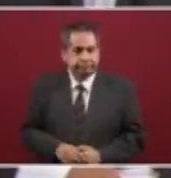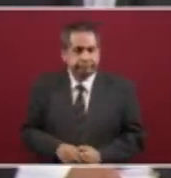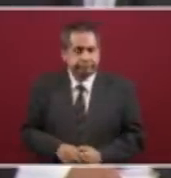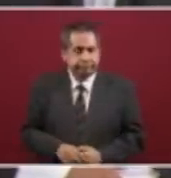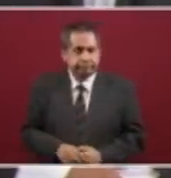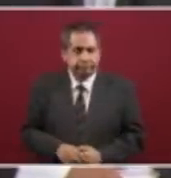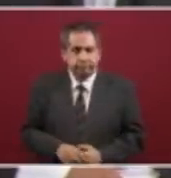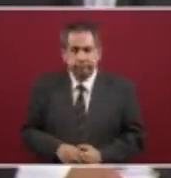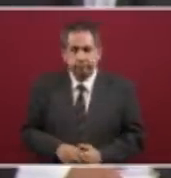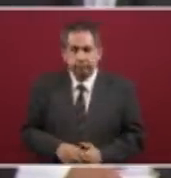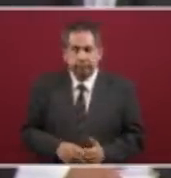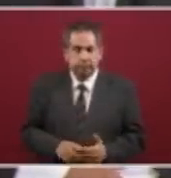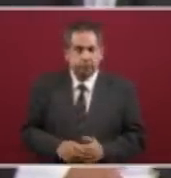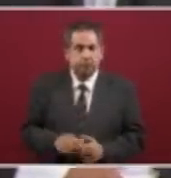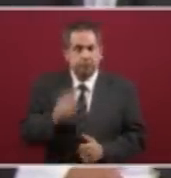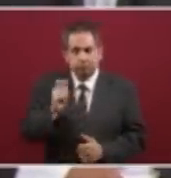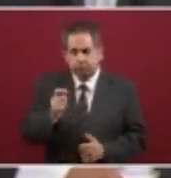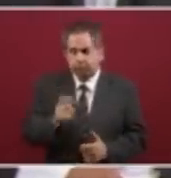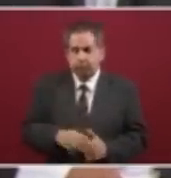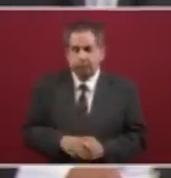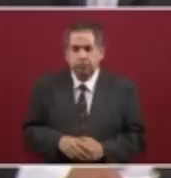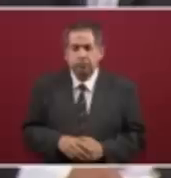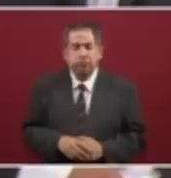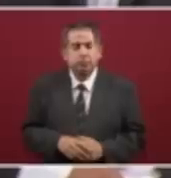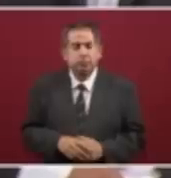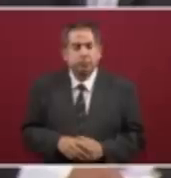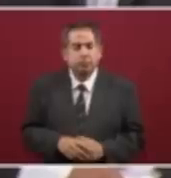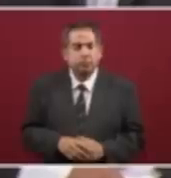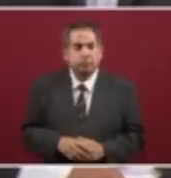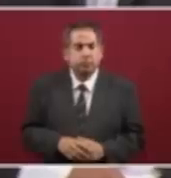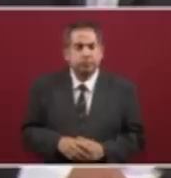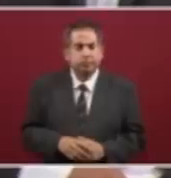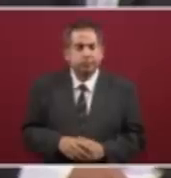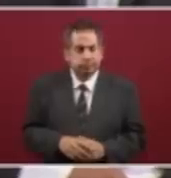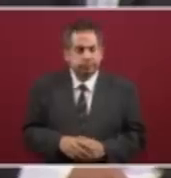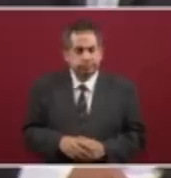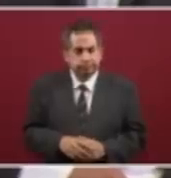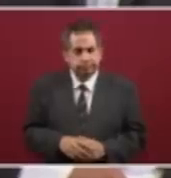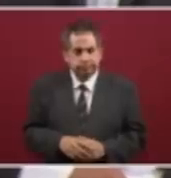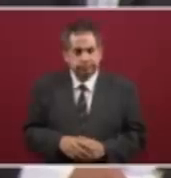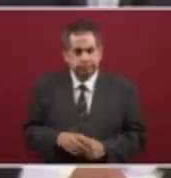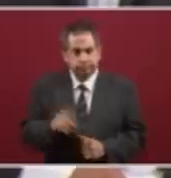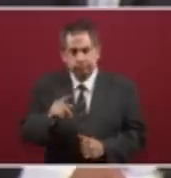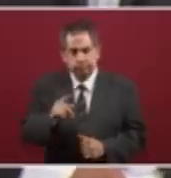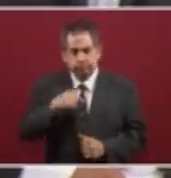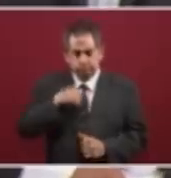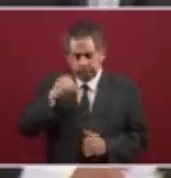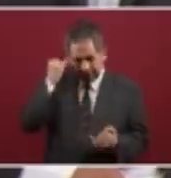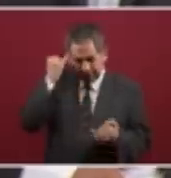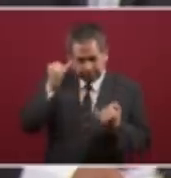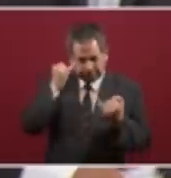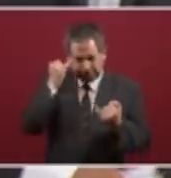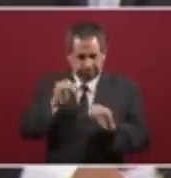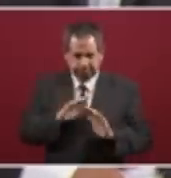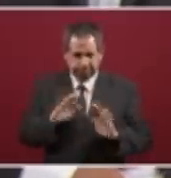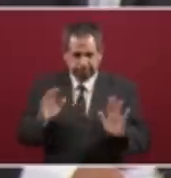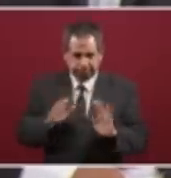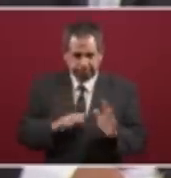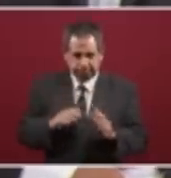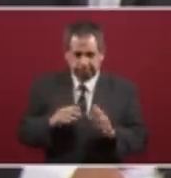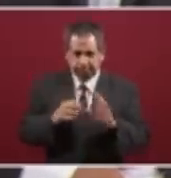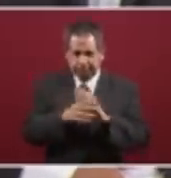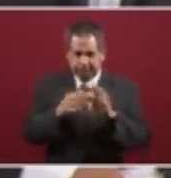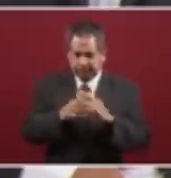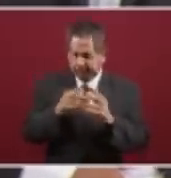no quiero este suponer nada no quiero entrar en